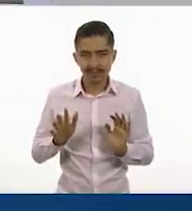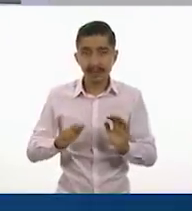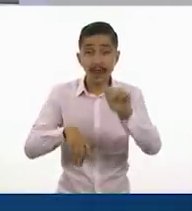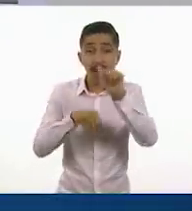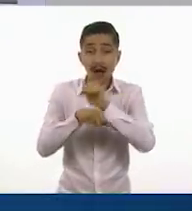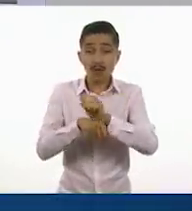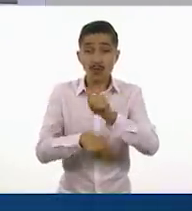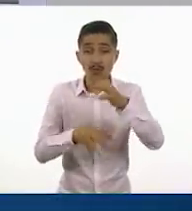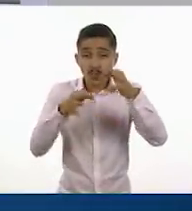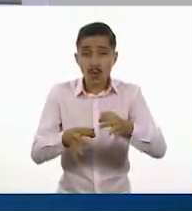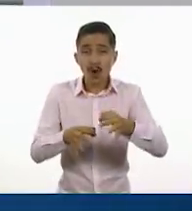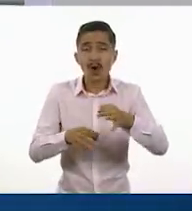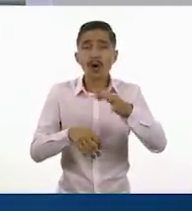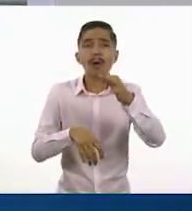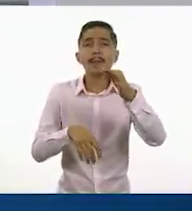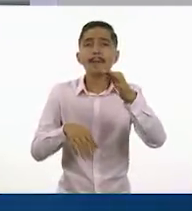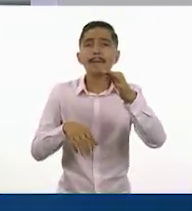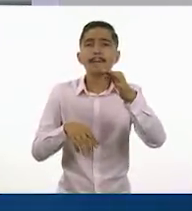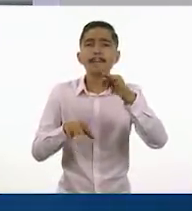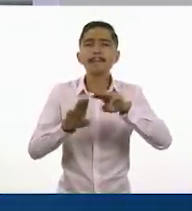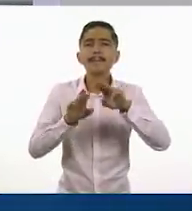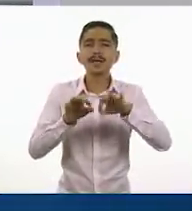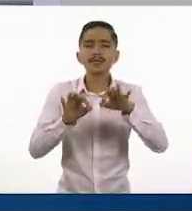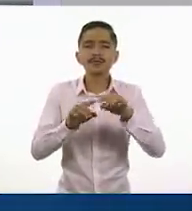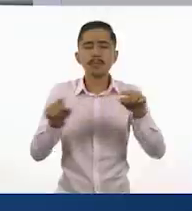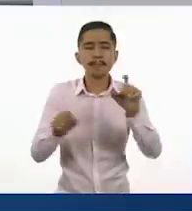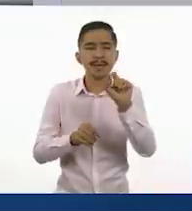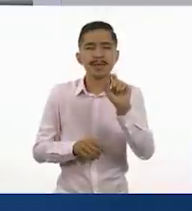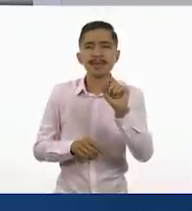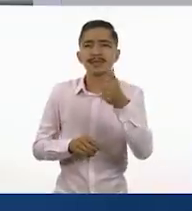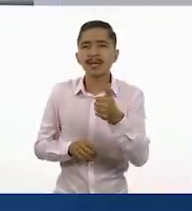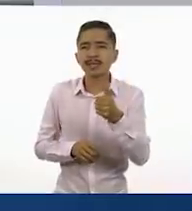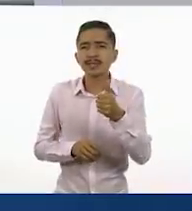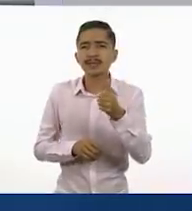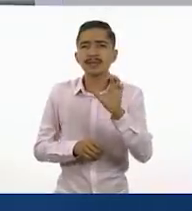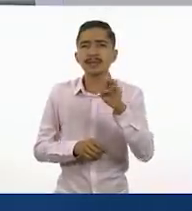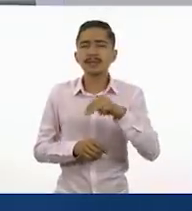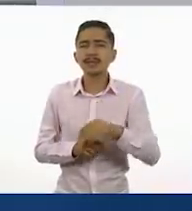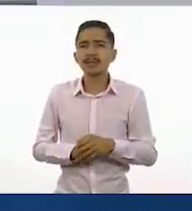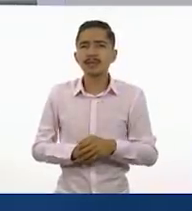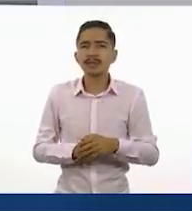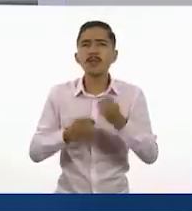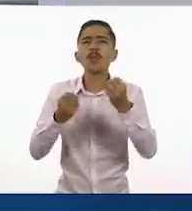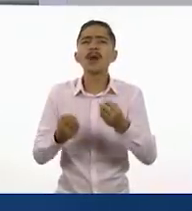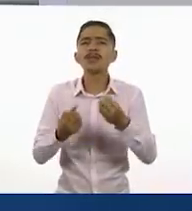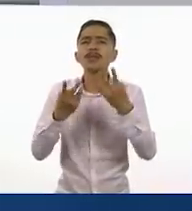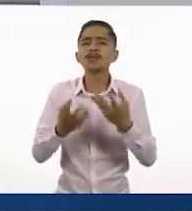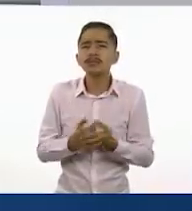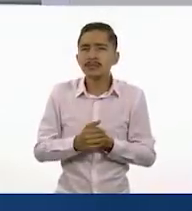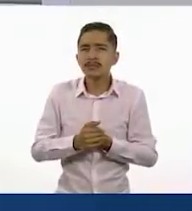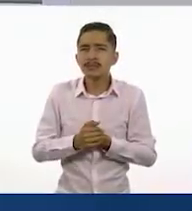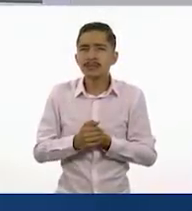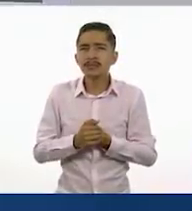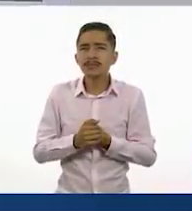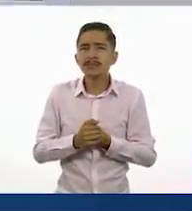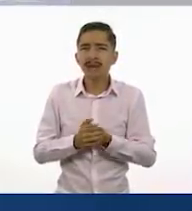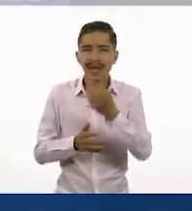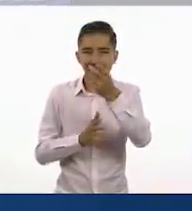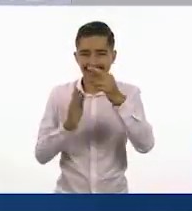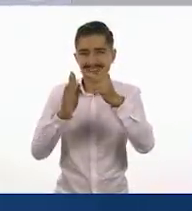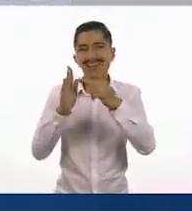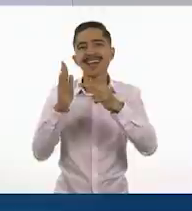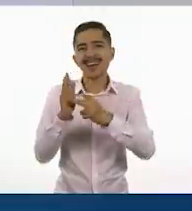auto real mide 26, Ujú. ¿cuánto mediría? Y aquí es donde ya vamos a aplicar la regla de